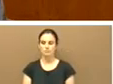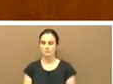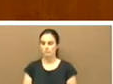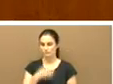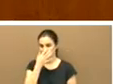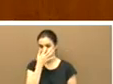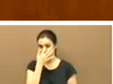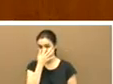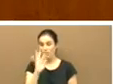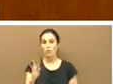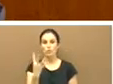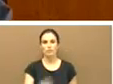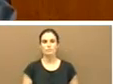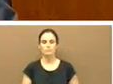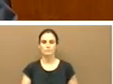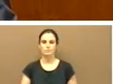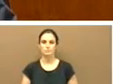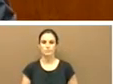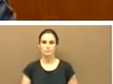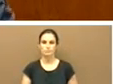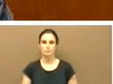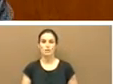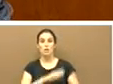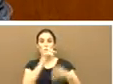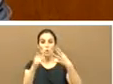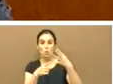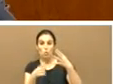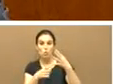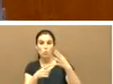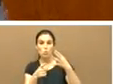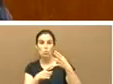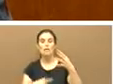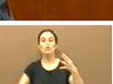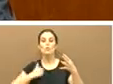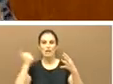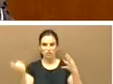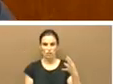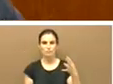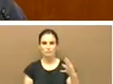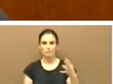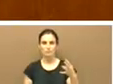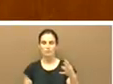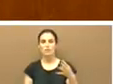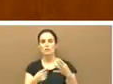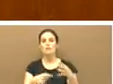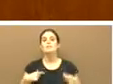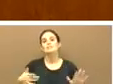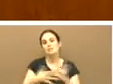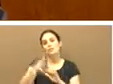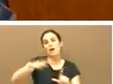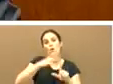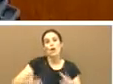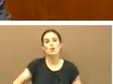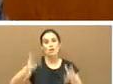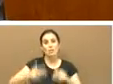Y cuarta, cuarto pilar de cristal falso. No es cierto que más liberalización de horarios